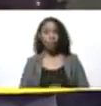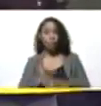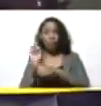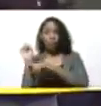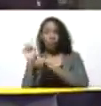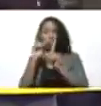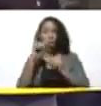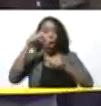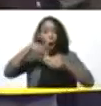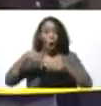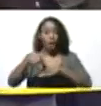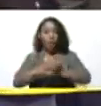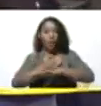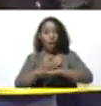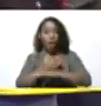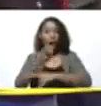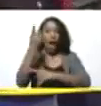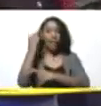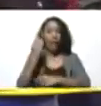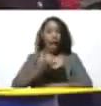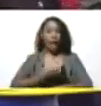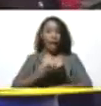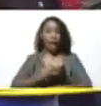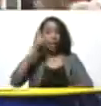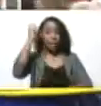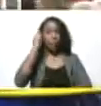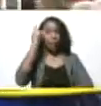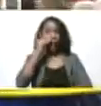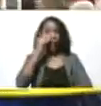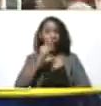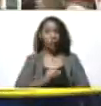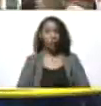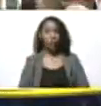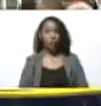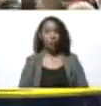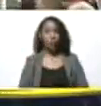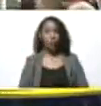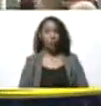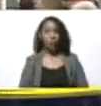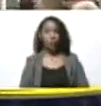hoy gobernador, ayer alcalde y diputado.